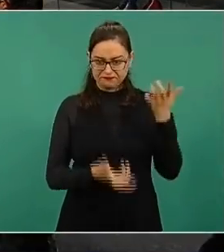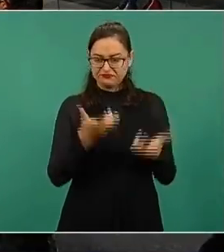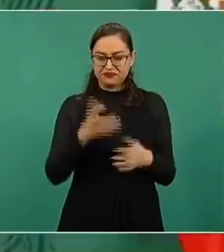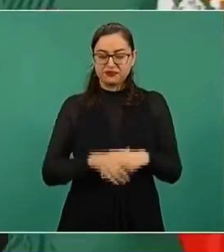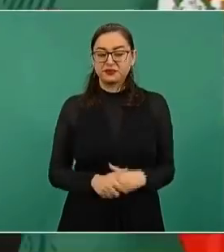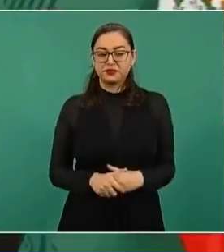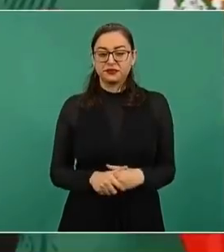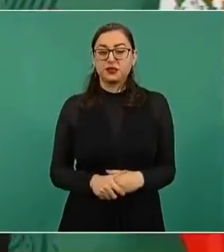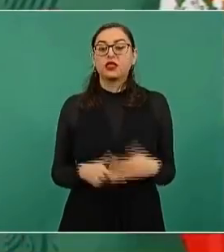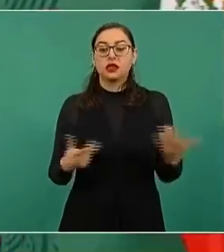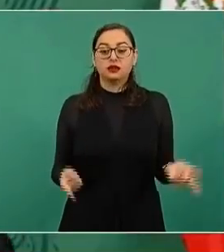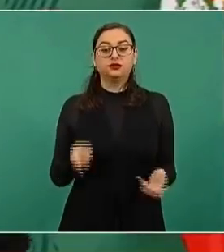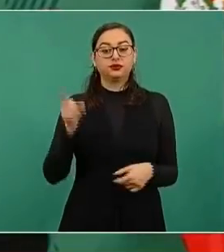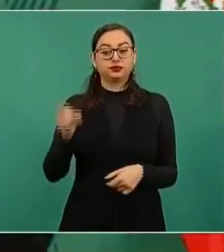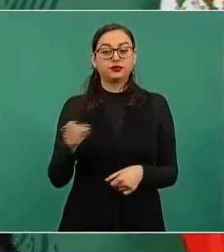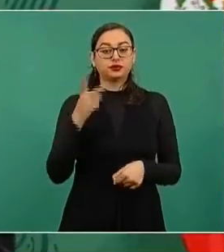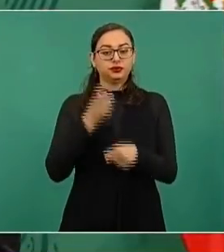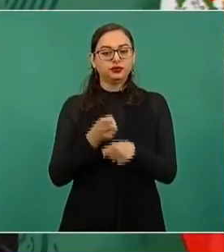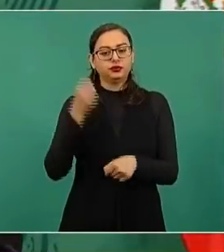Ese virrey lo habían mandado